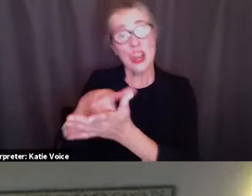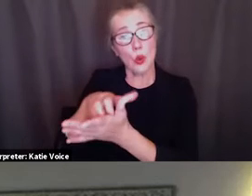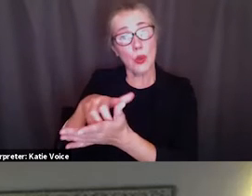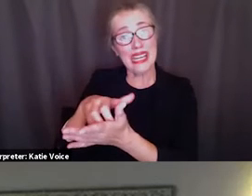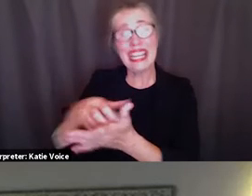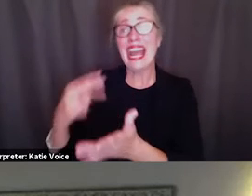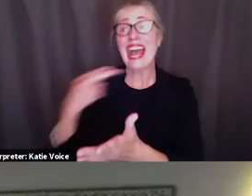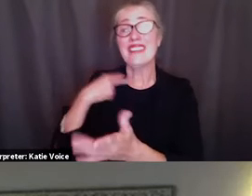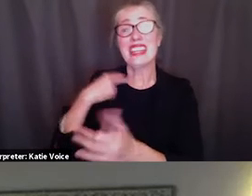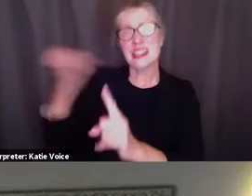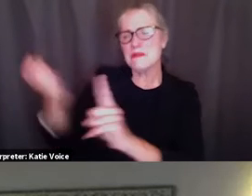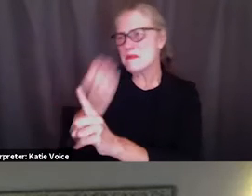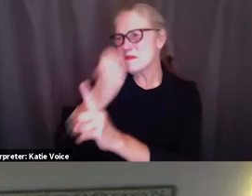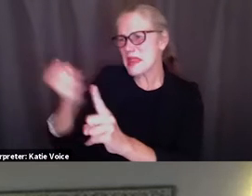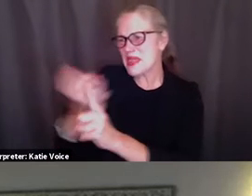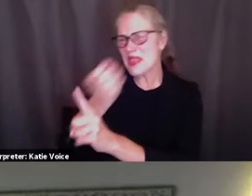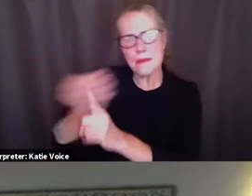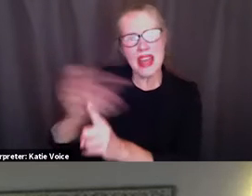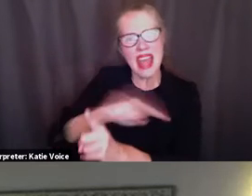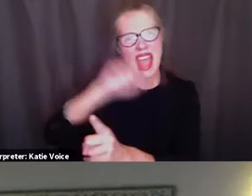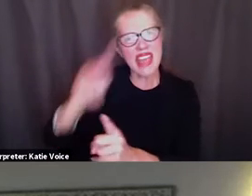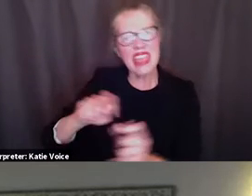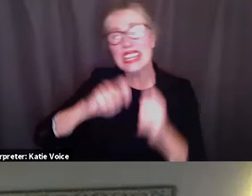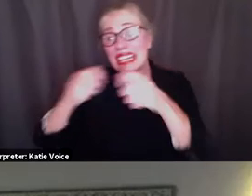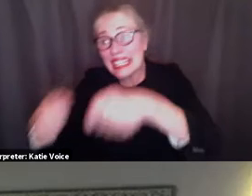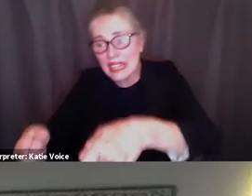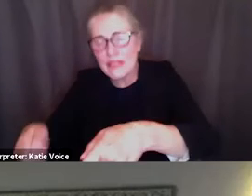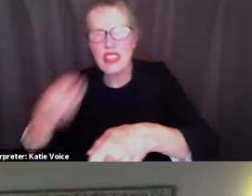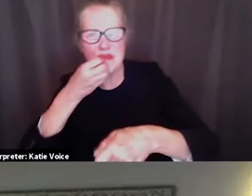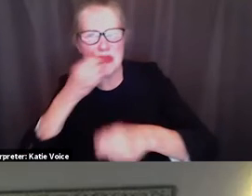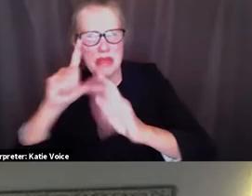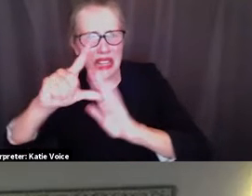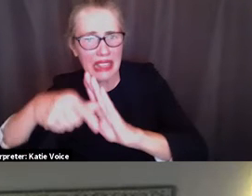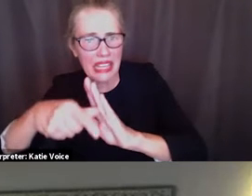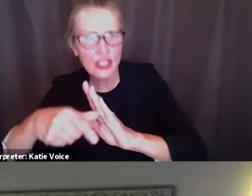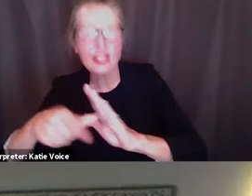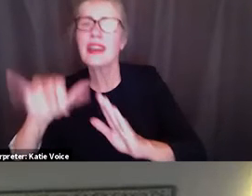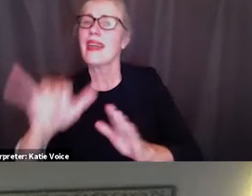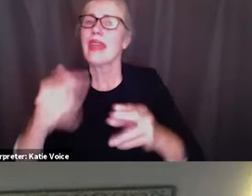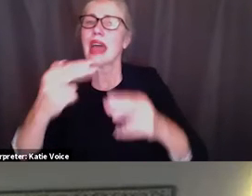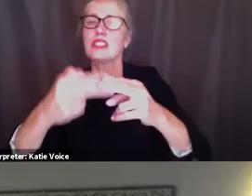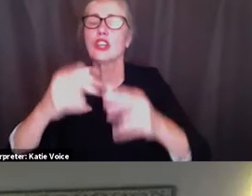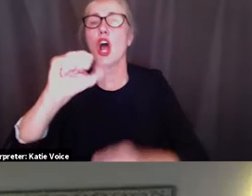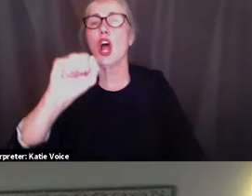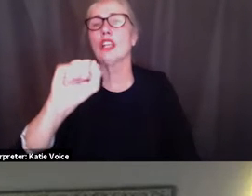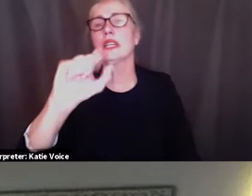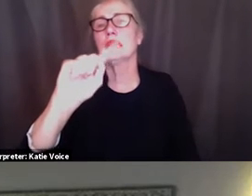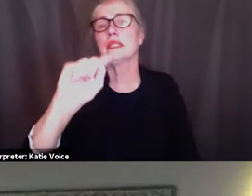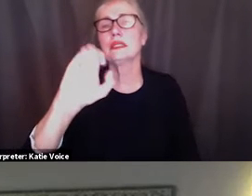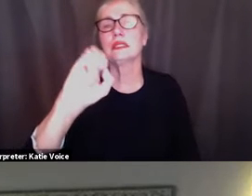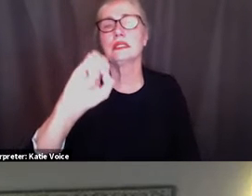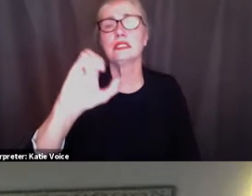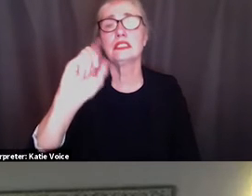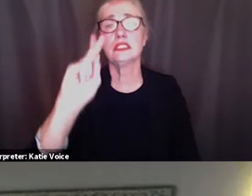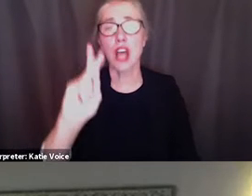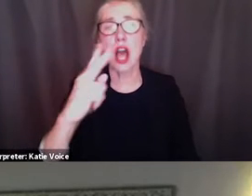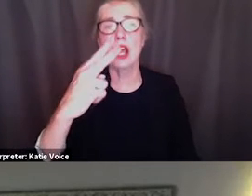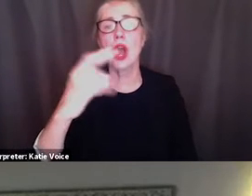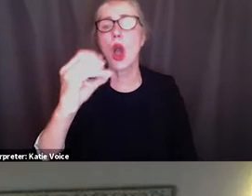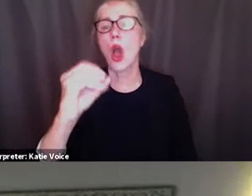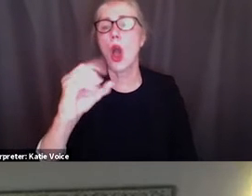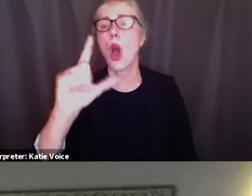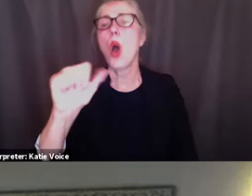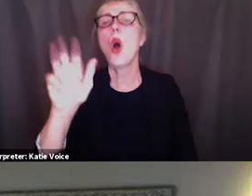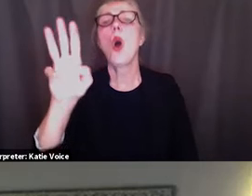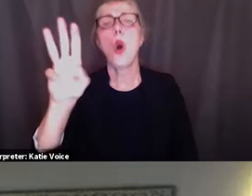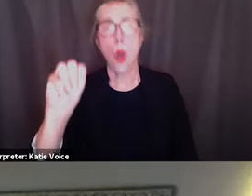Ustedes nos han decepcionado, nos